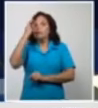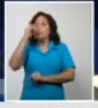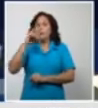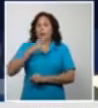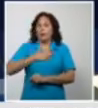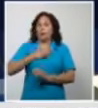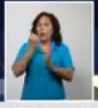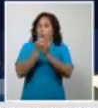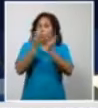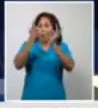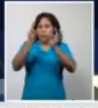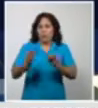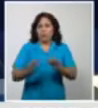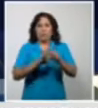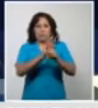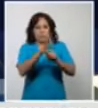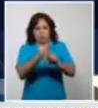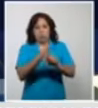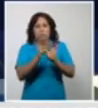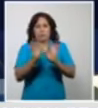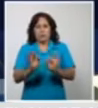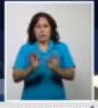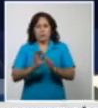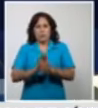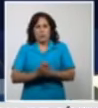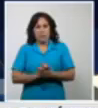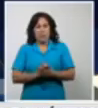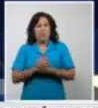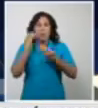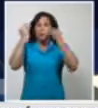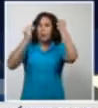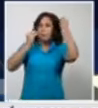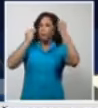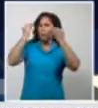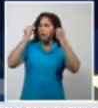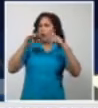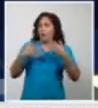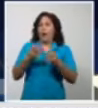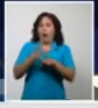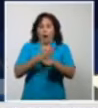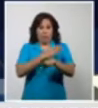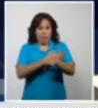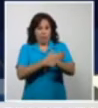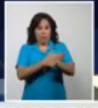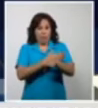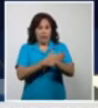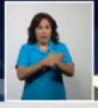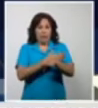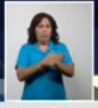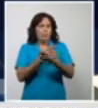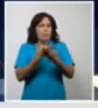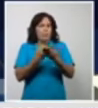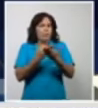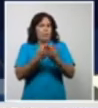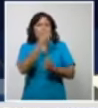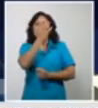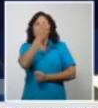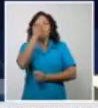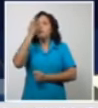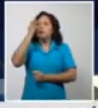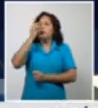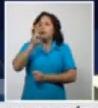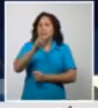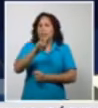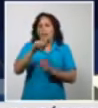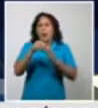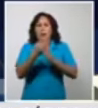confirmación de un caso. Se pensaba que se hacía detectable entre el tercero